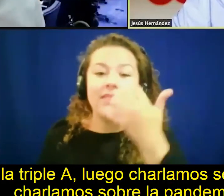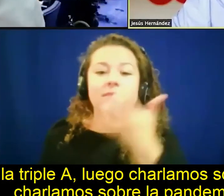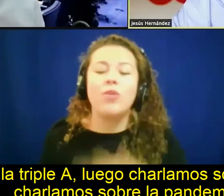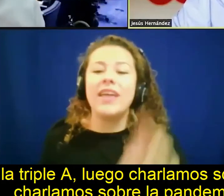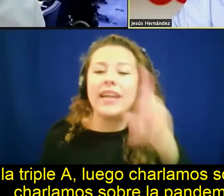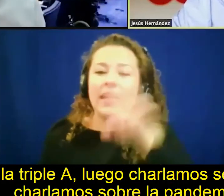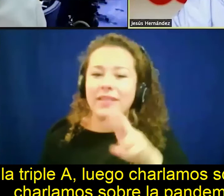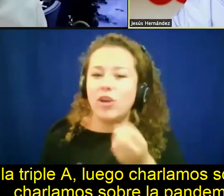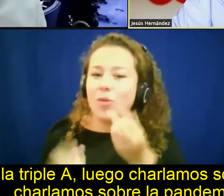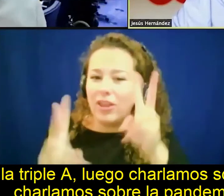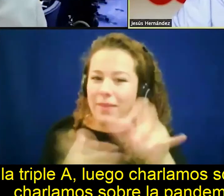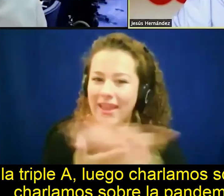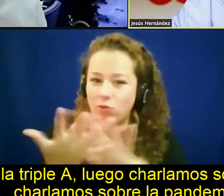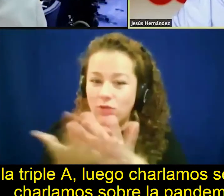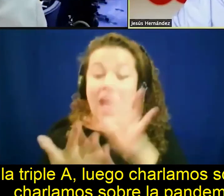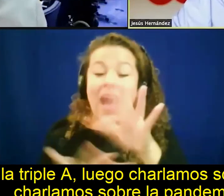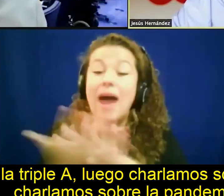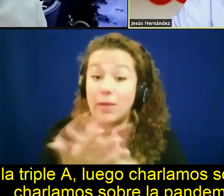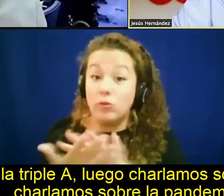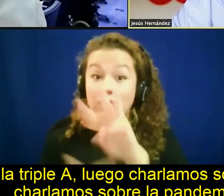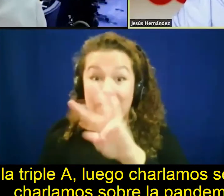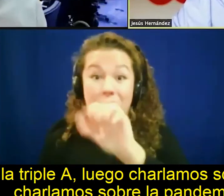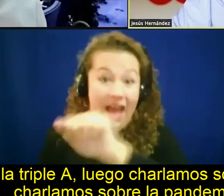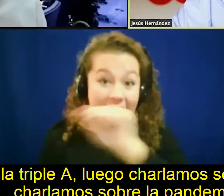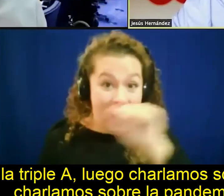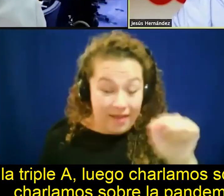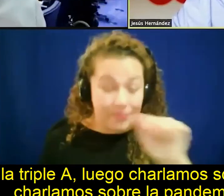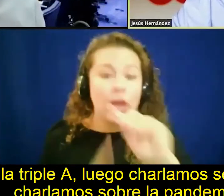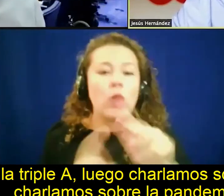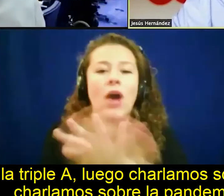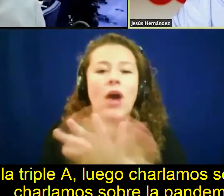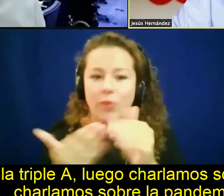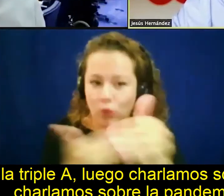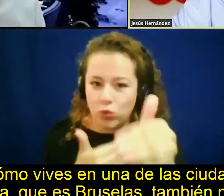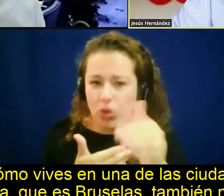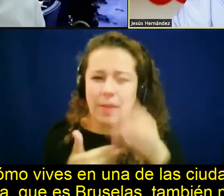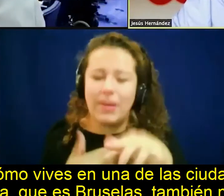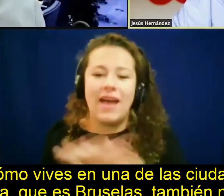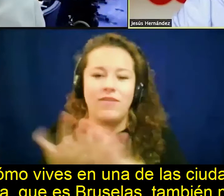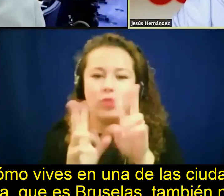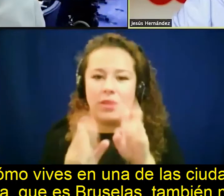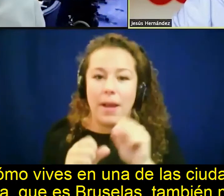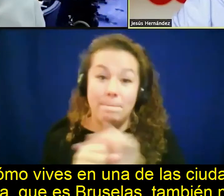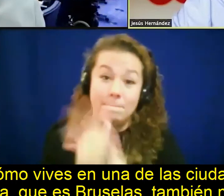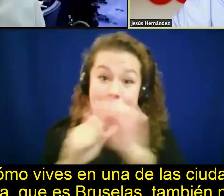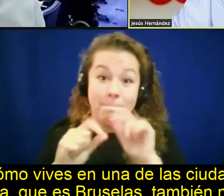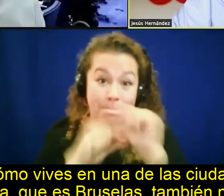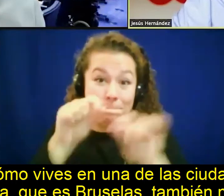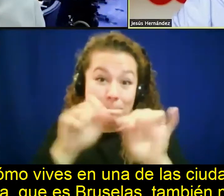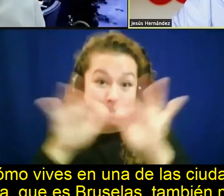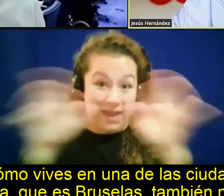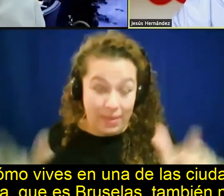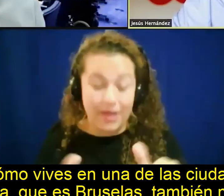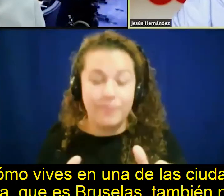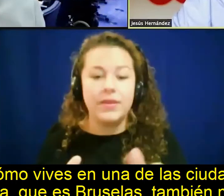te parece luego charlamos sobre el futuro, charlamos un poco sí, sobre la pandemia y no sé si nos cuentas tú cómo vives en una de